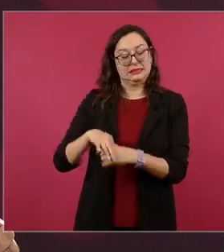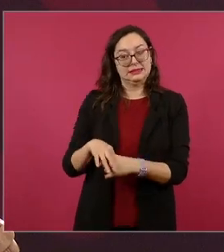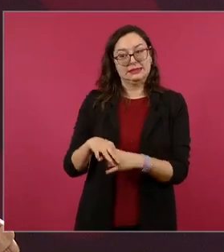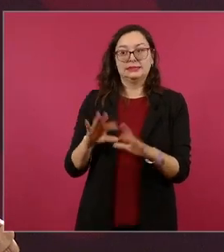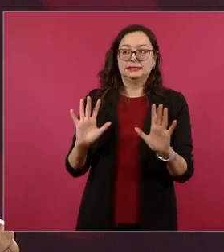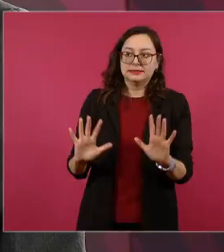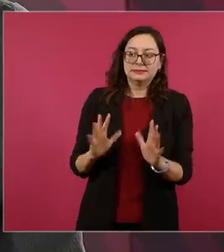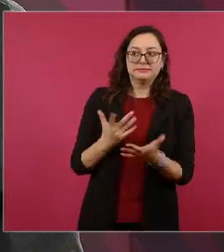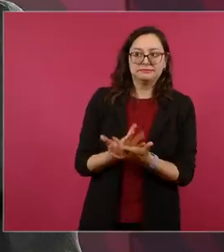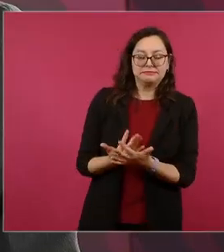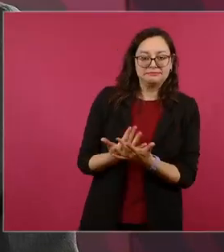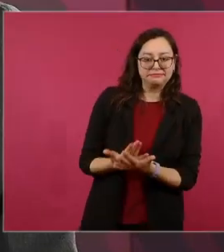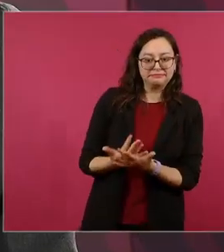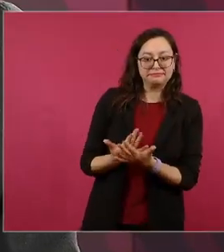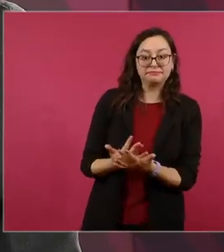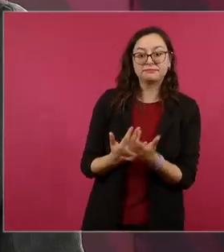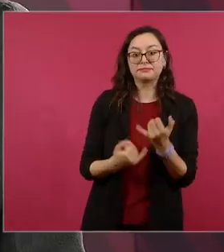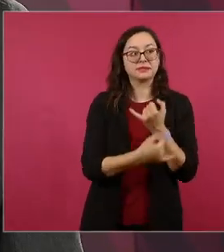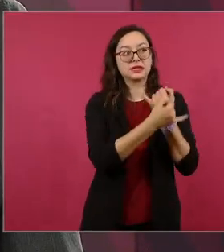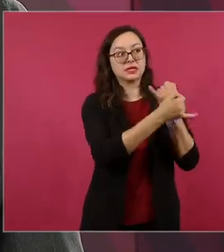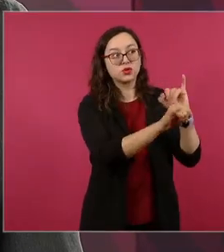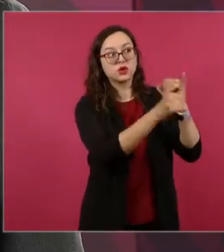y todavía me falta también